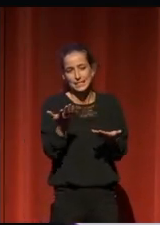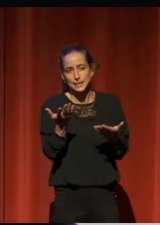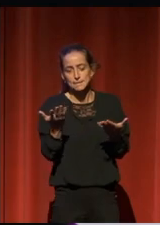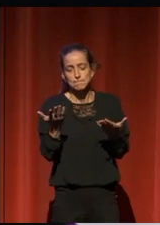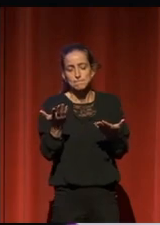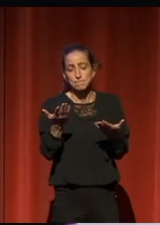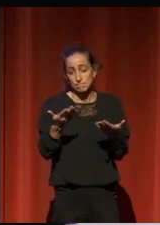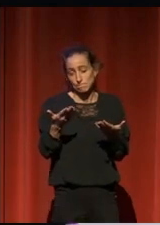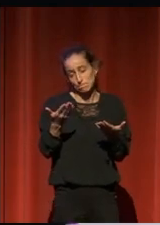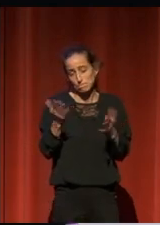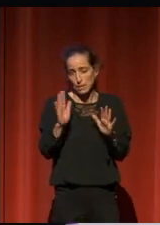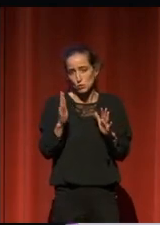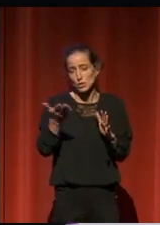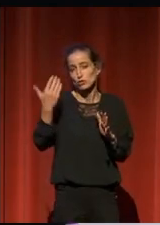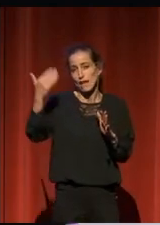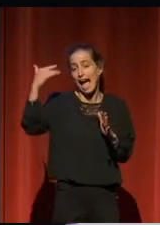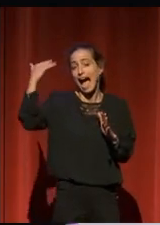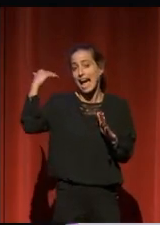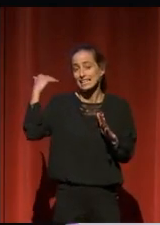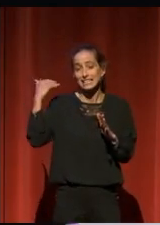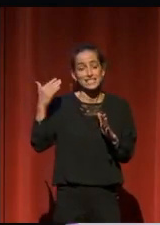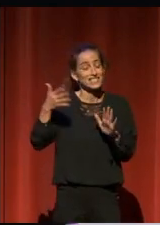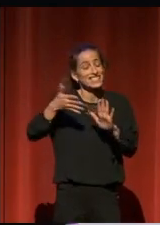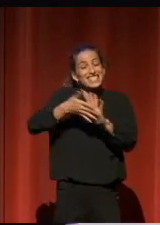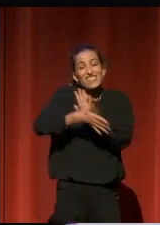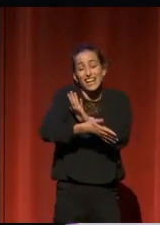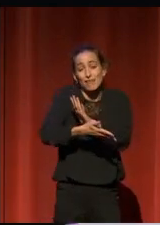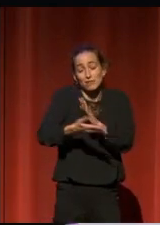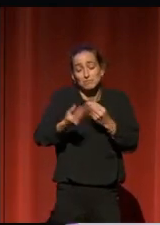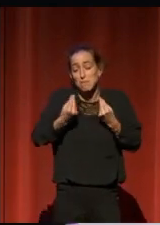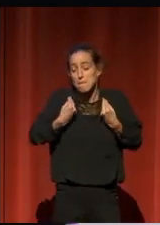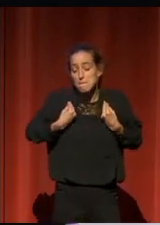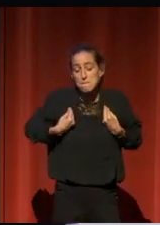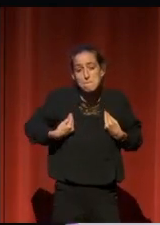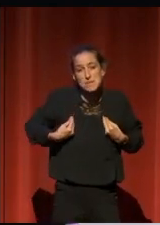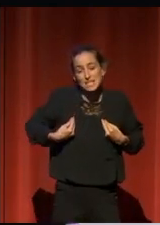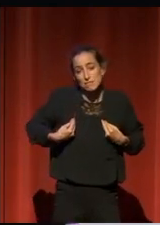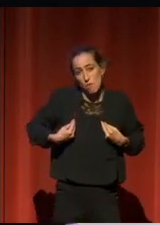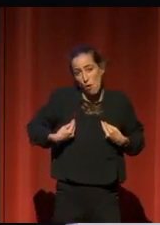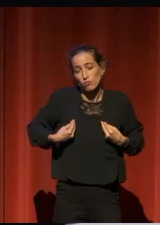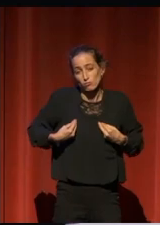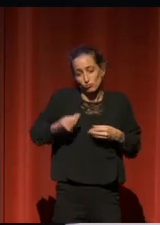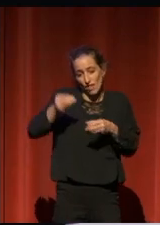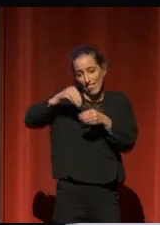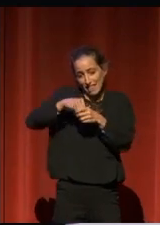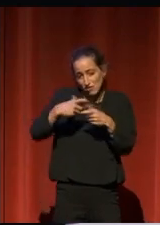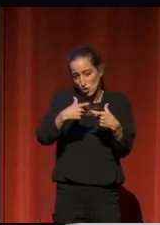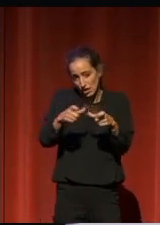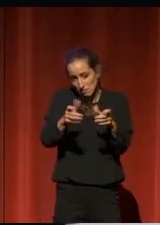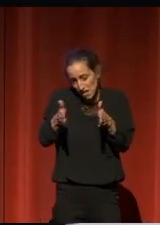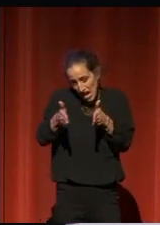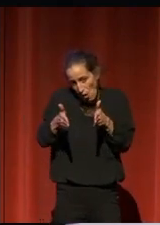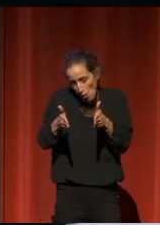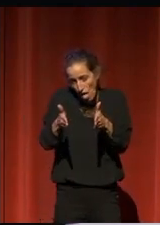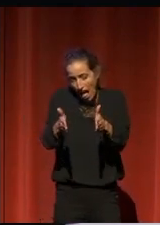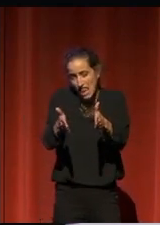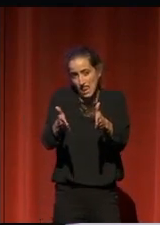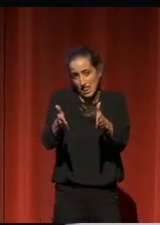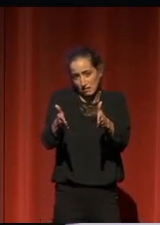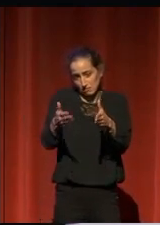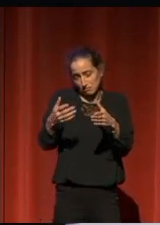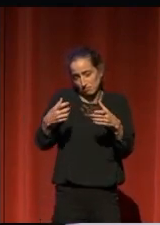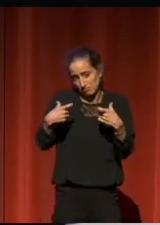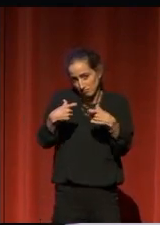formaban parte de un mismo caudal destinado a la mejora moral del ser humano y a